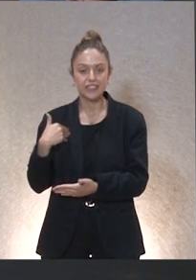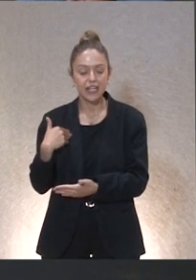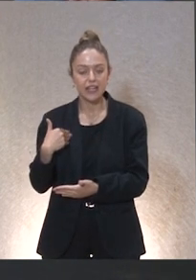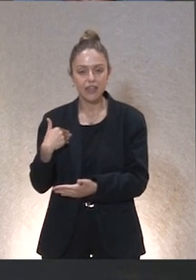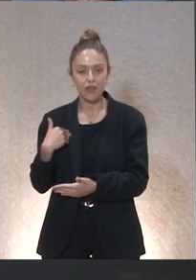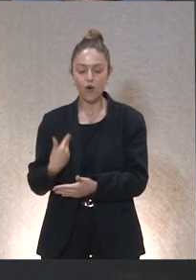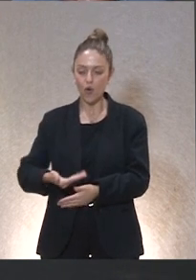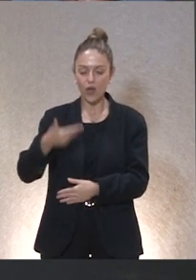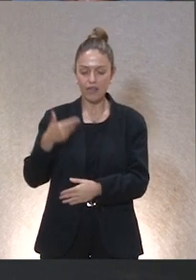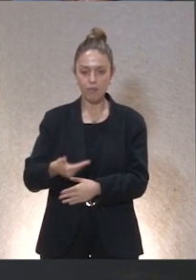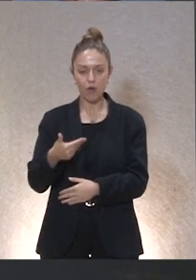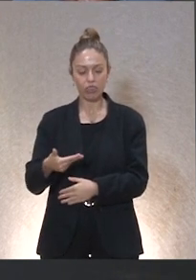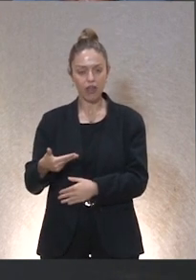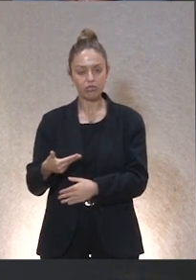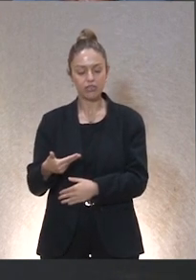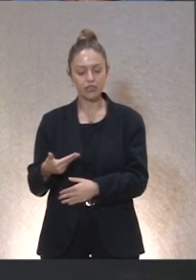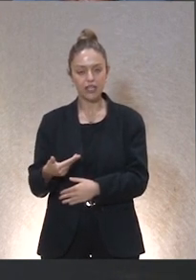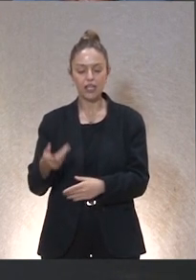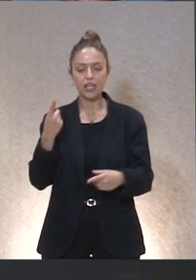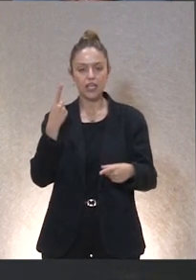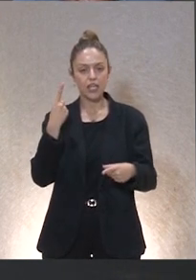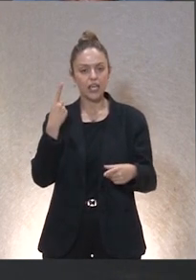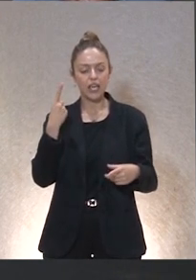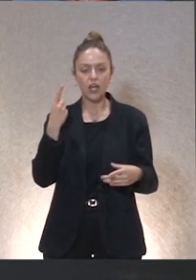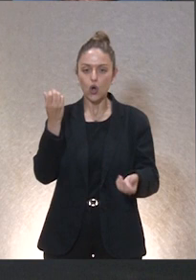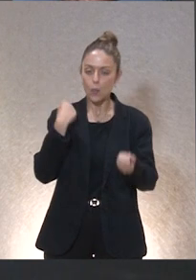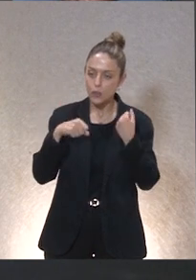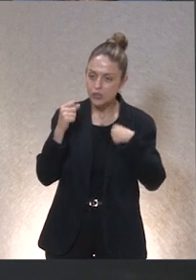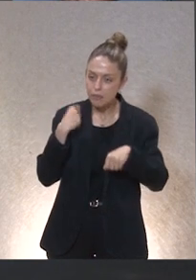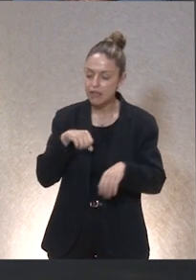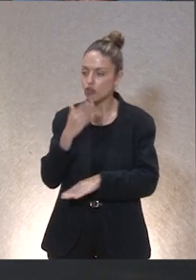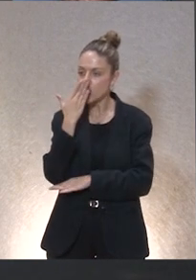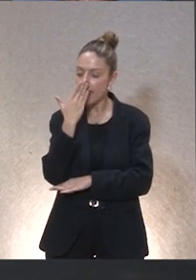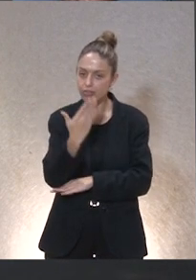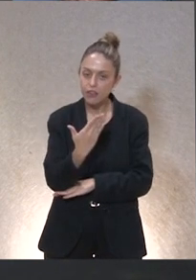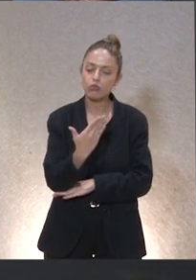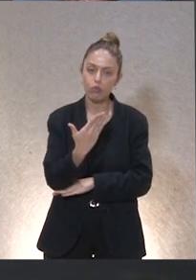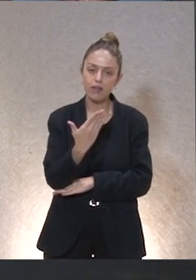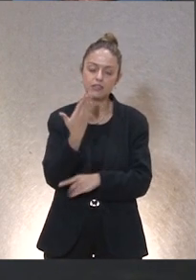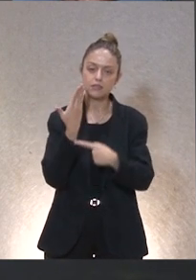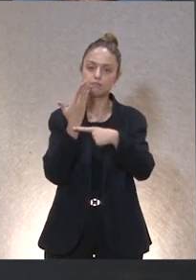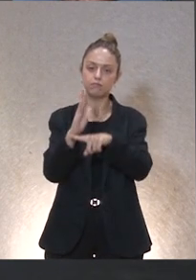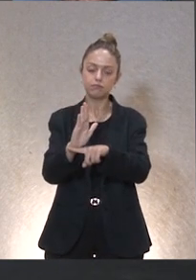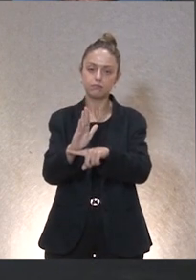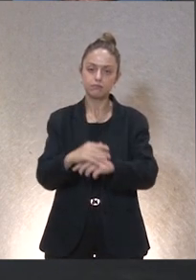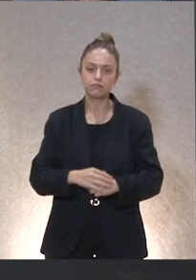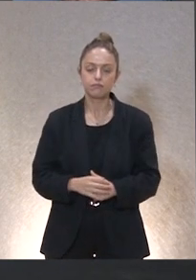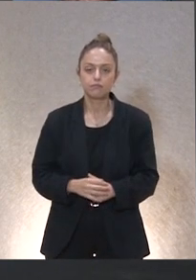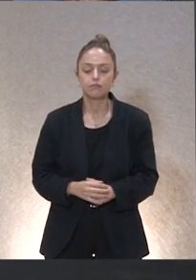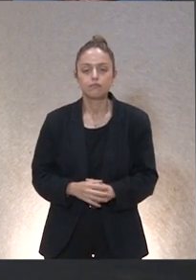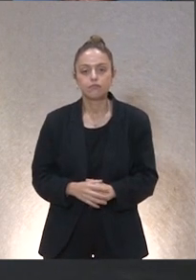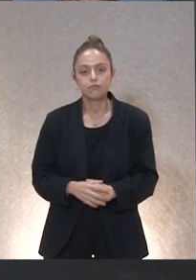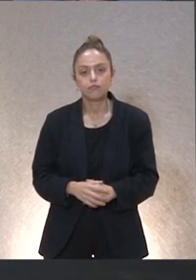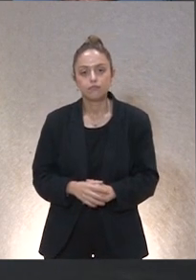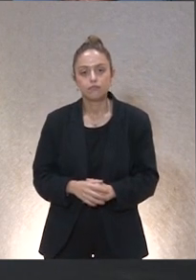relieve Resaltar cosas eh comportamientos actitudes eh que